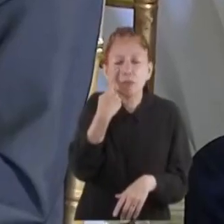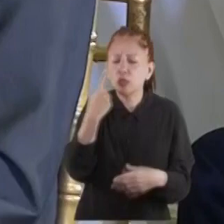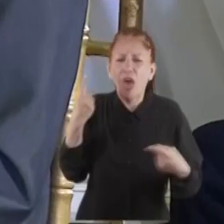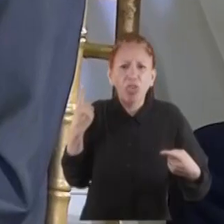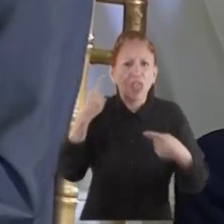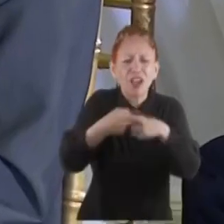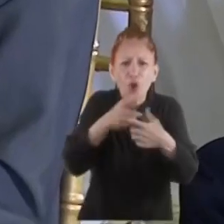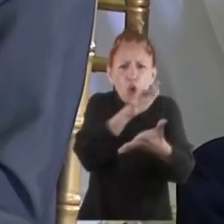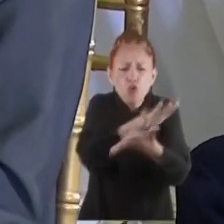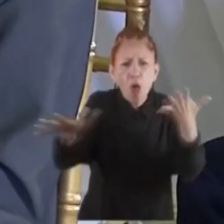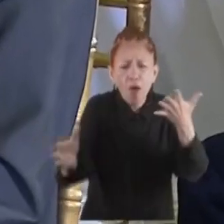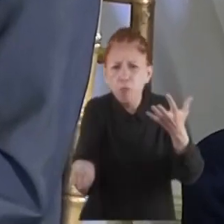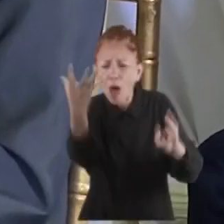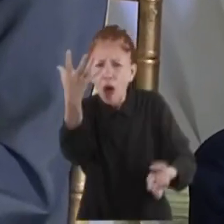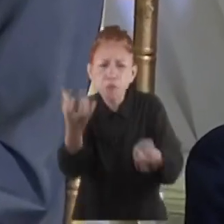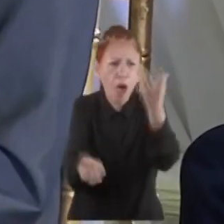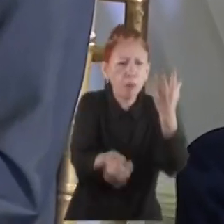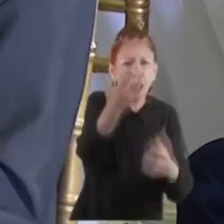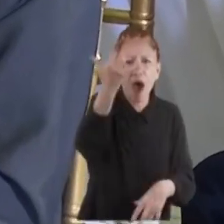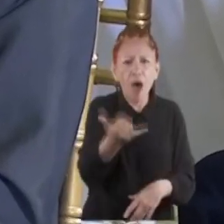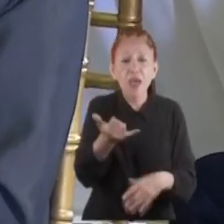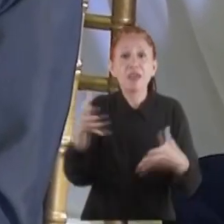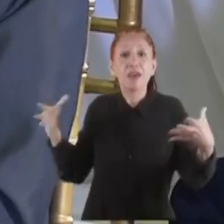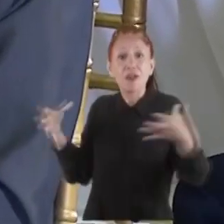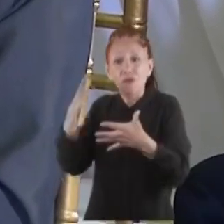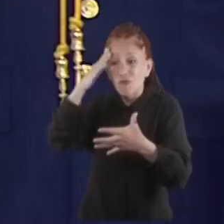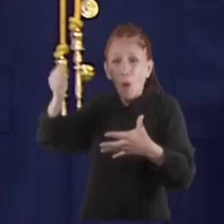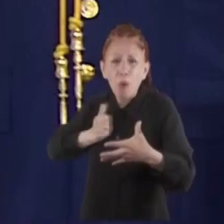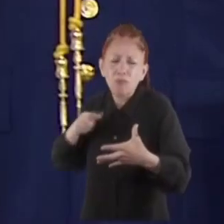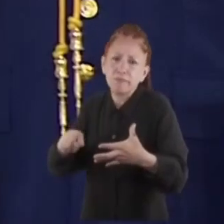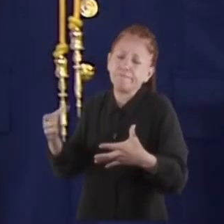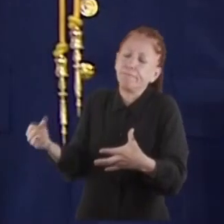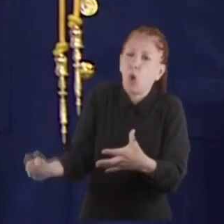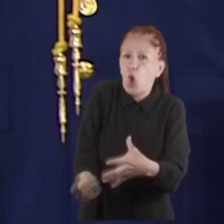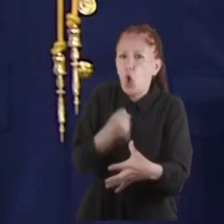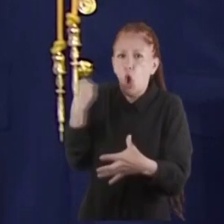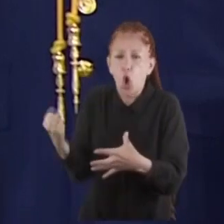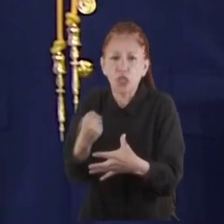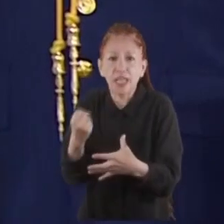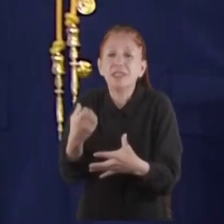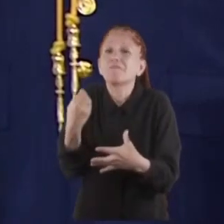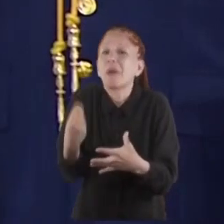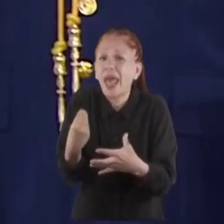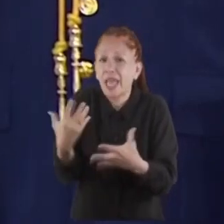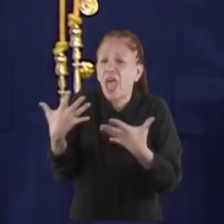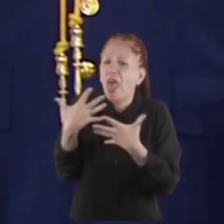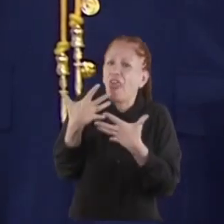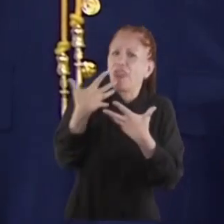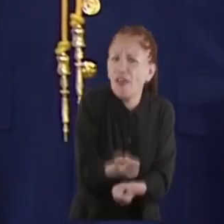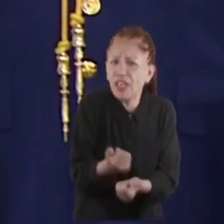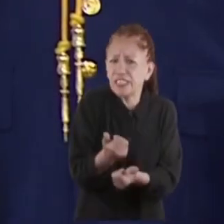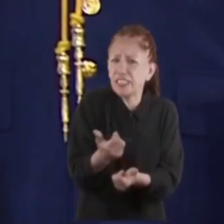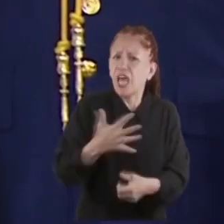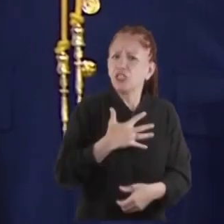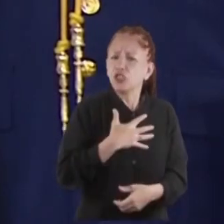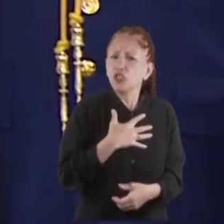desafíos, en donde las Fuerzas Armadas ocupan un rol central en la defensa de nuestra soberanía,